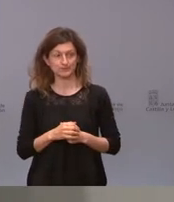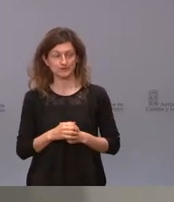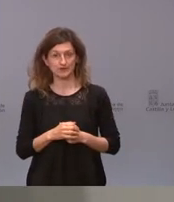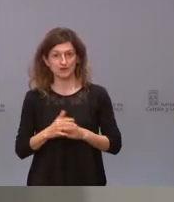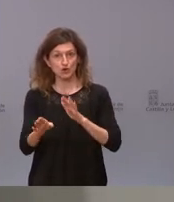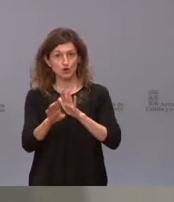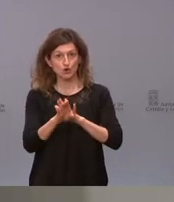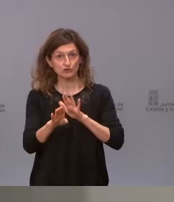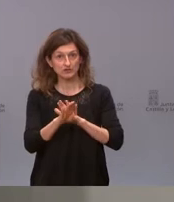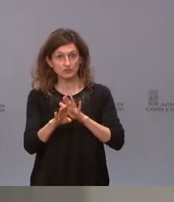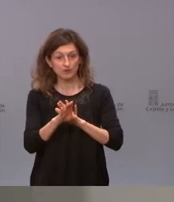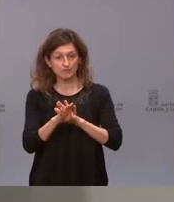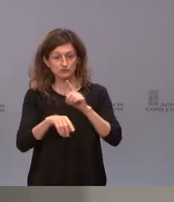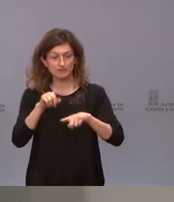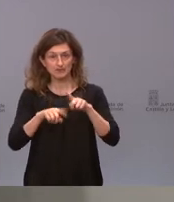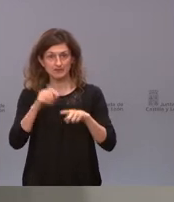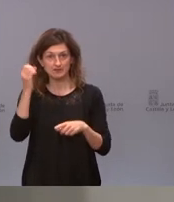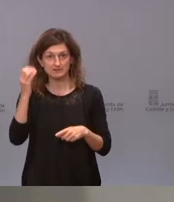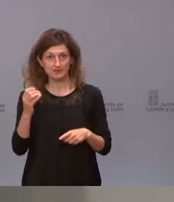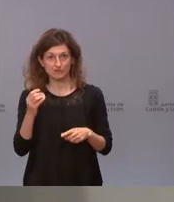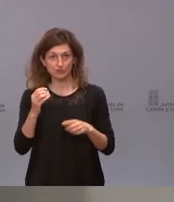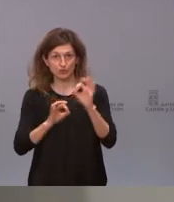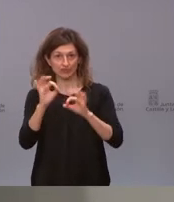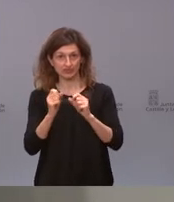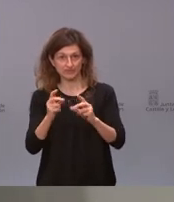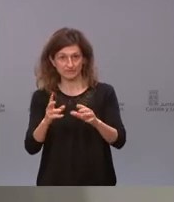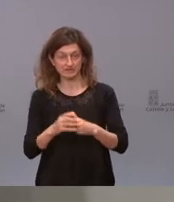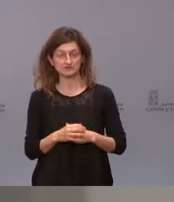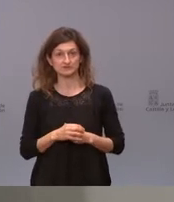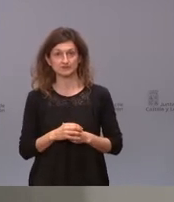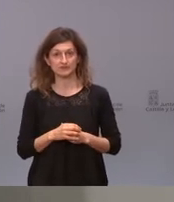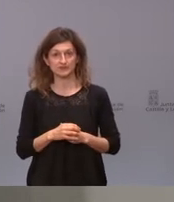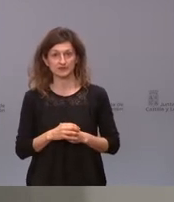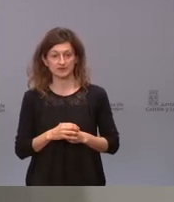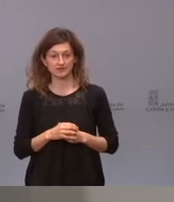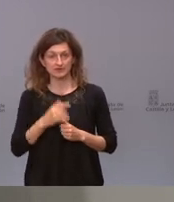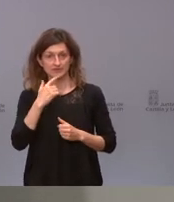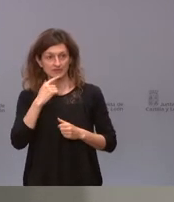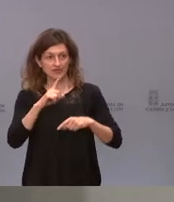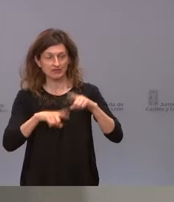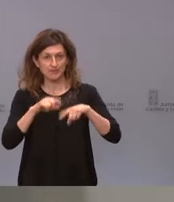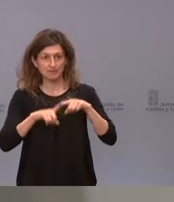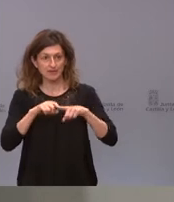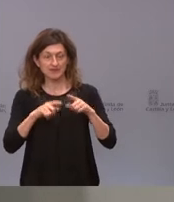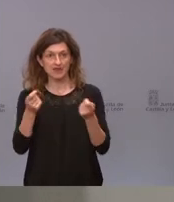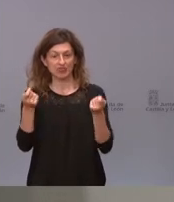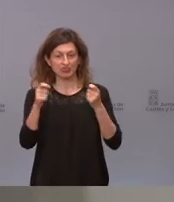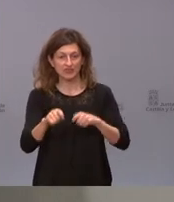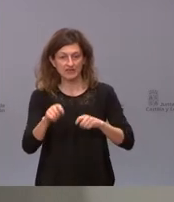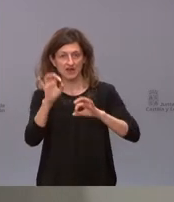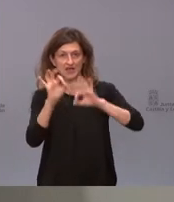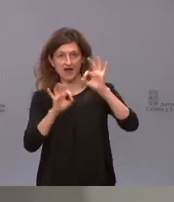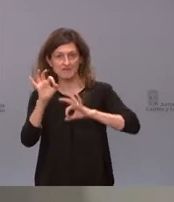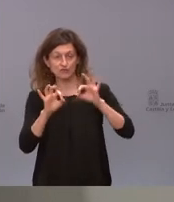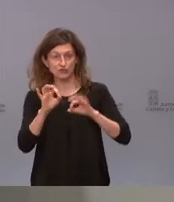adhiriendo nos al semáforo pero el semáforo básicamente lo que habla es de esos cierres y habla de de aforos pero no